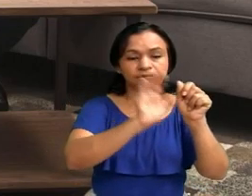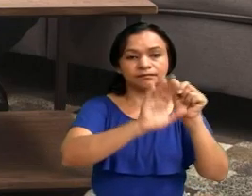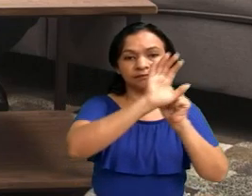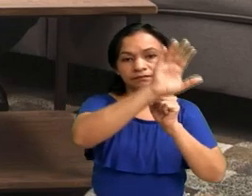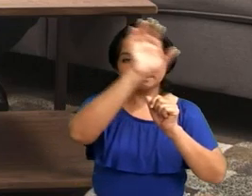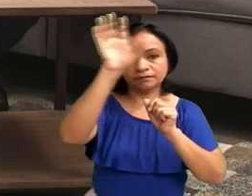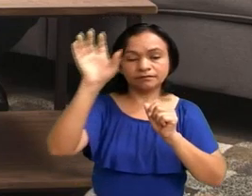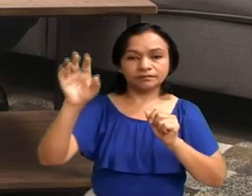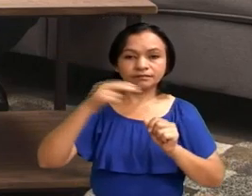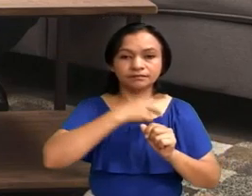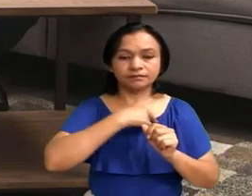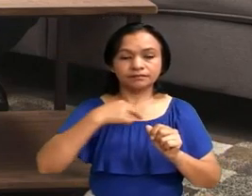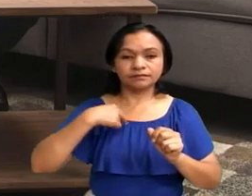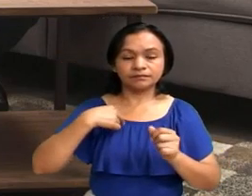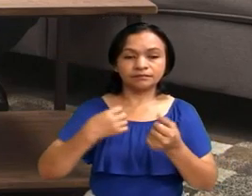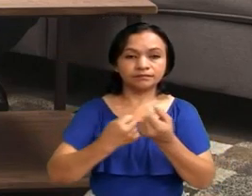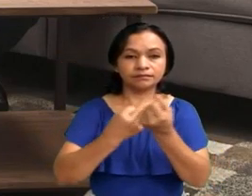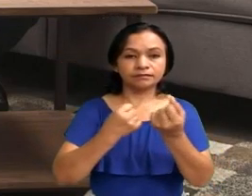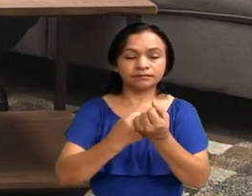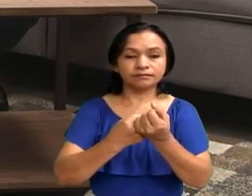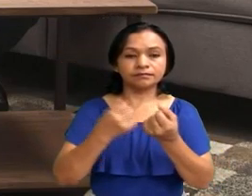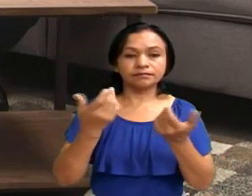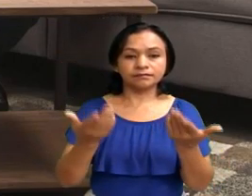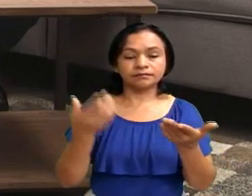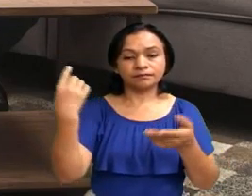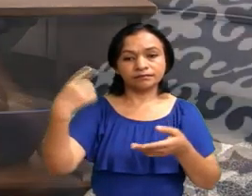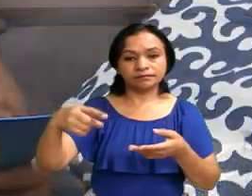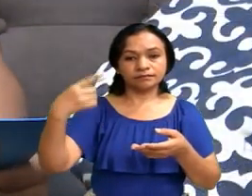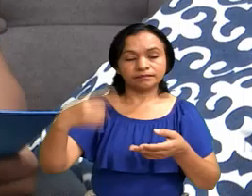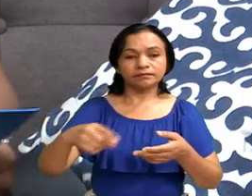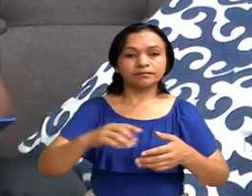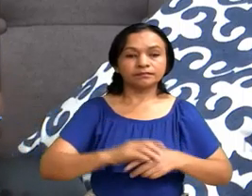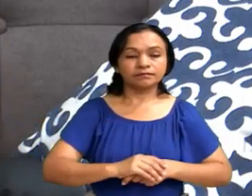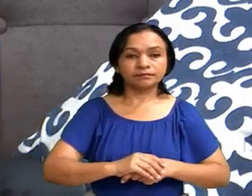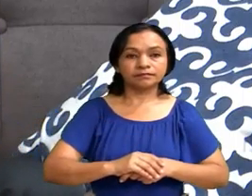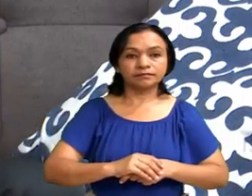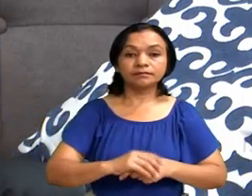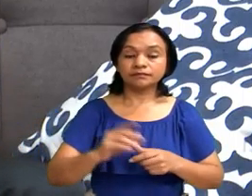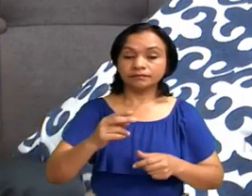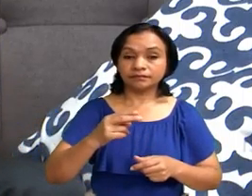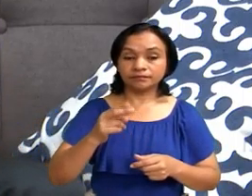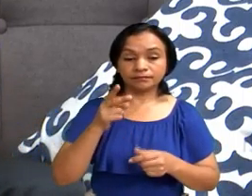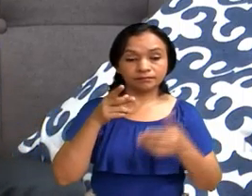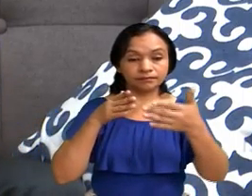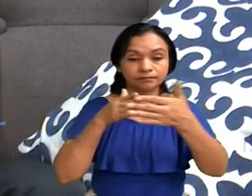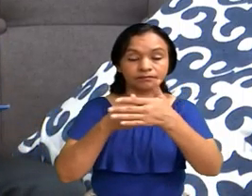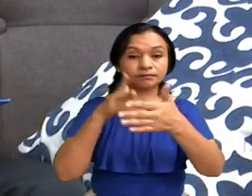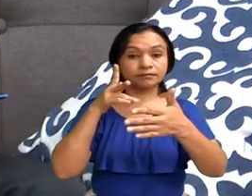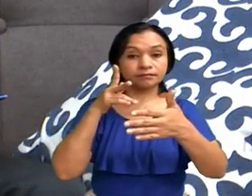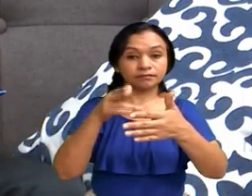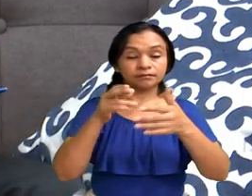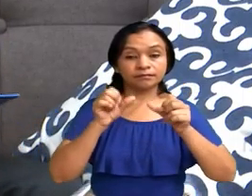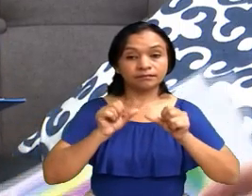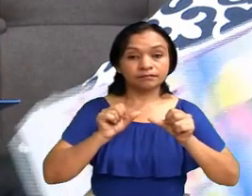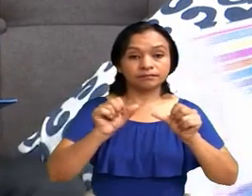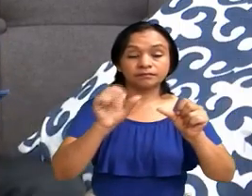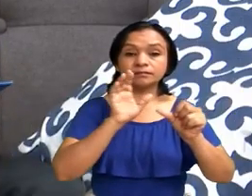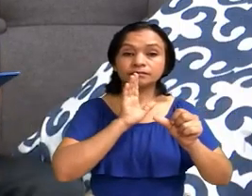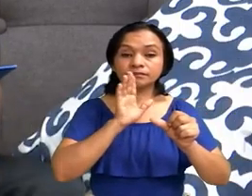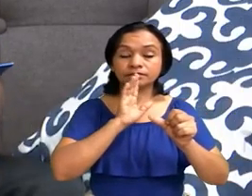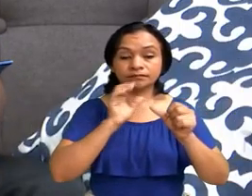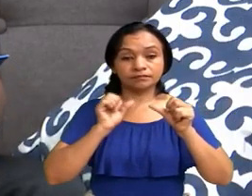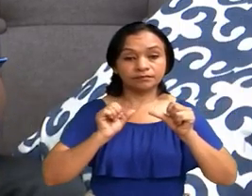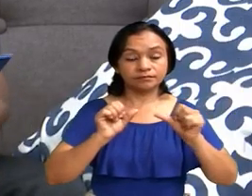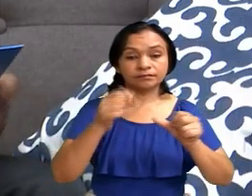que se ve beneficiado a partir de esta restitución de derechos. Okay. Nosotros tenemos que hacer una pausa, pero continuamos nuestro proceso de conversación y